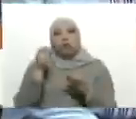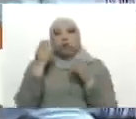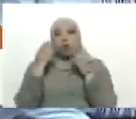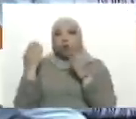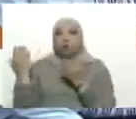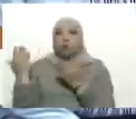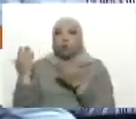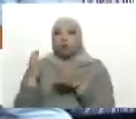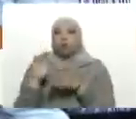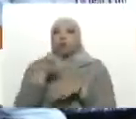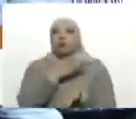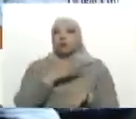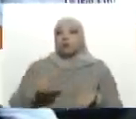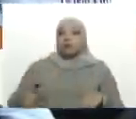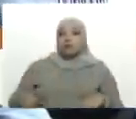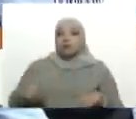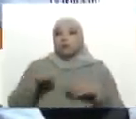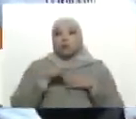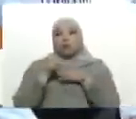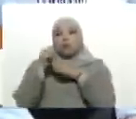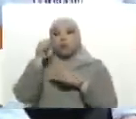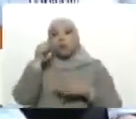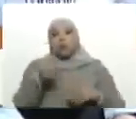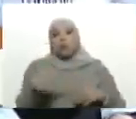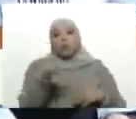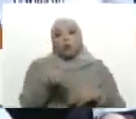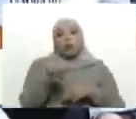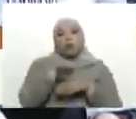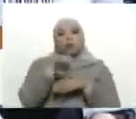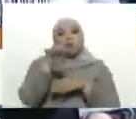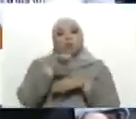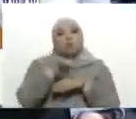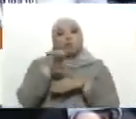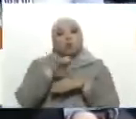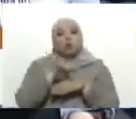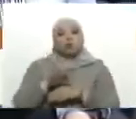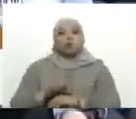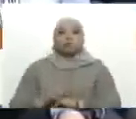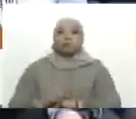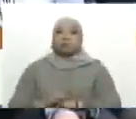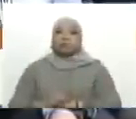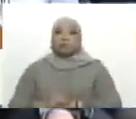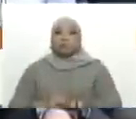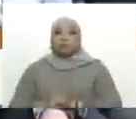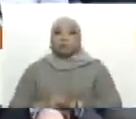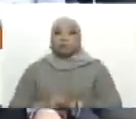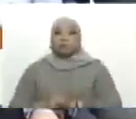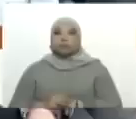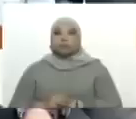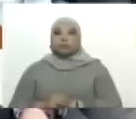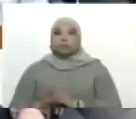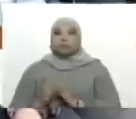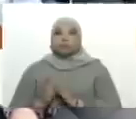al presidente líder del pueblo ecuatoriano el compañero Rafael Correa Hola